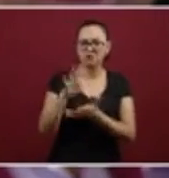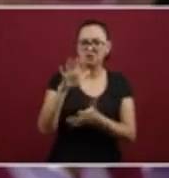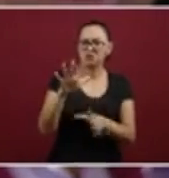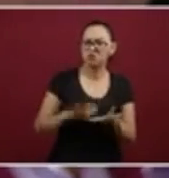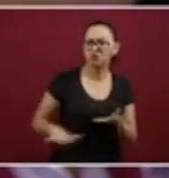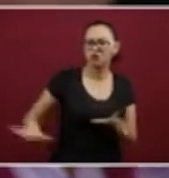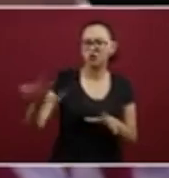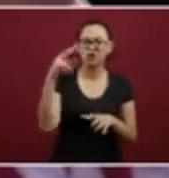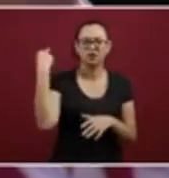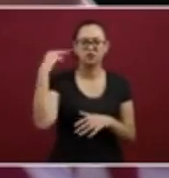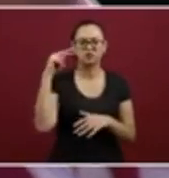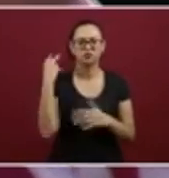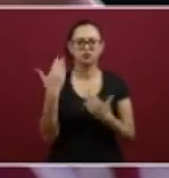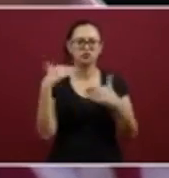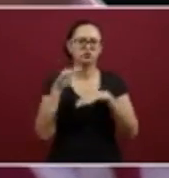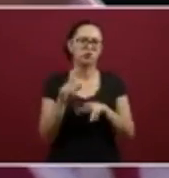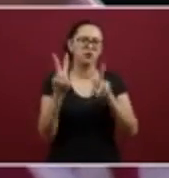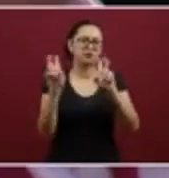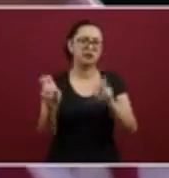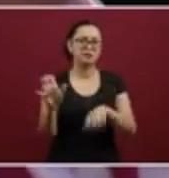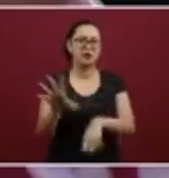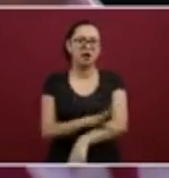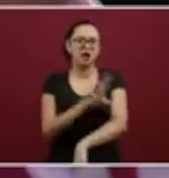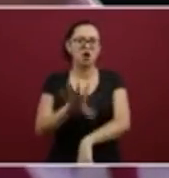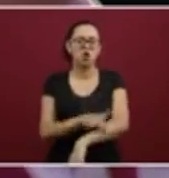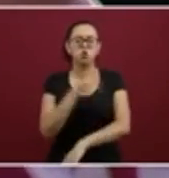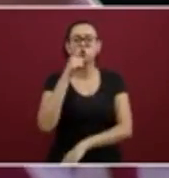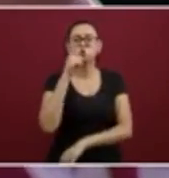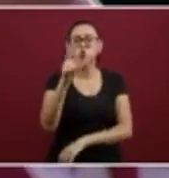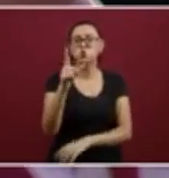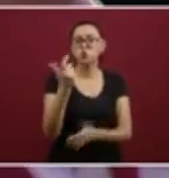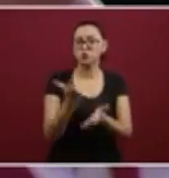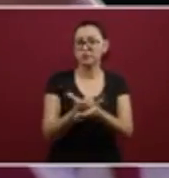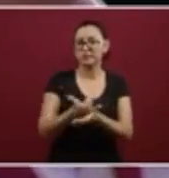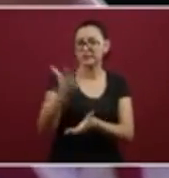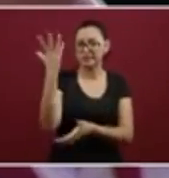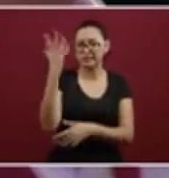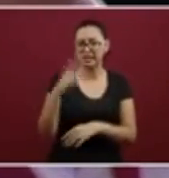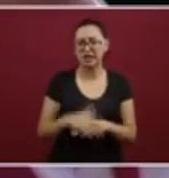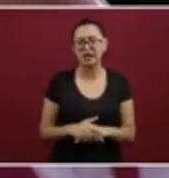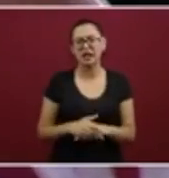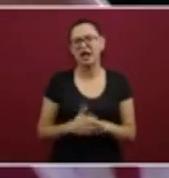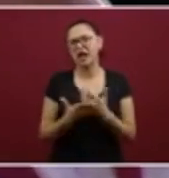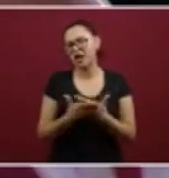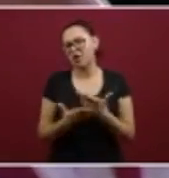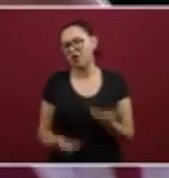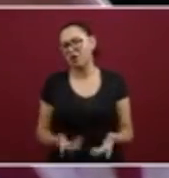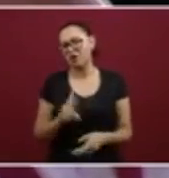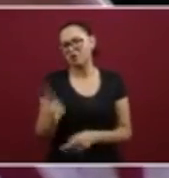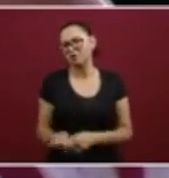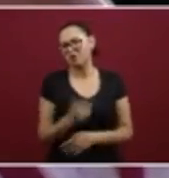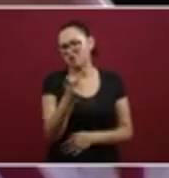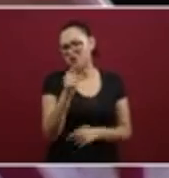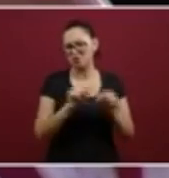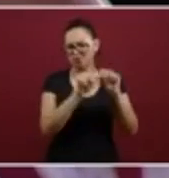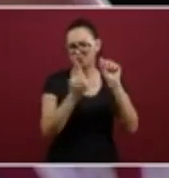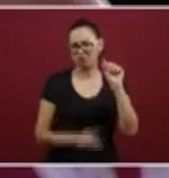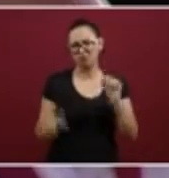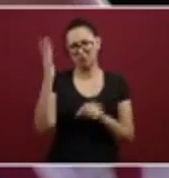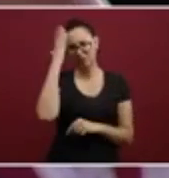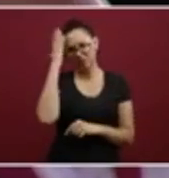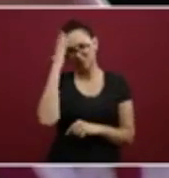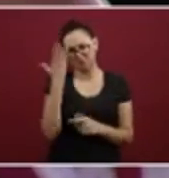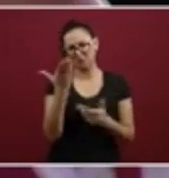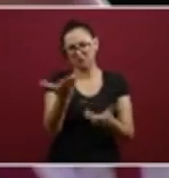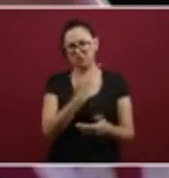sido respecto a las tarifas eléctricas. Ahora cuestionan si el gobierno de la República que usted encabeza bajará las